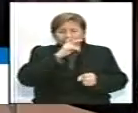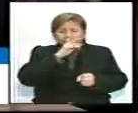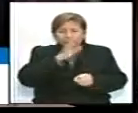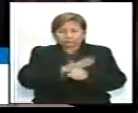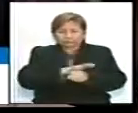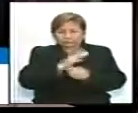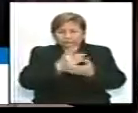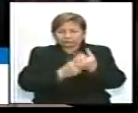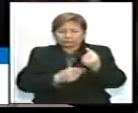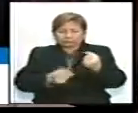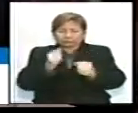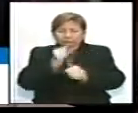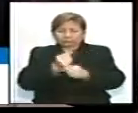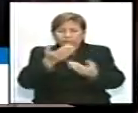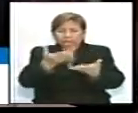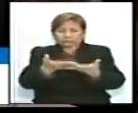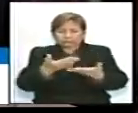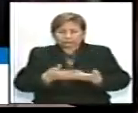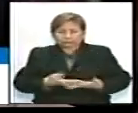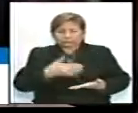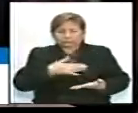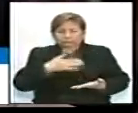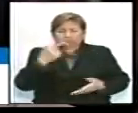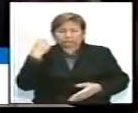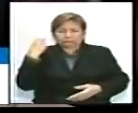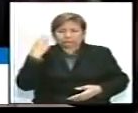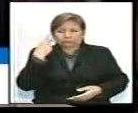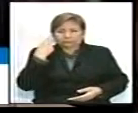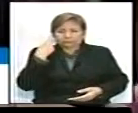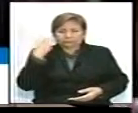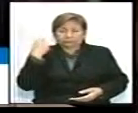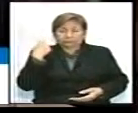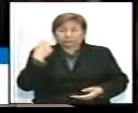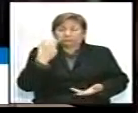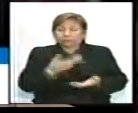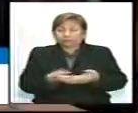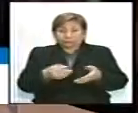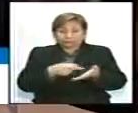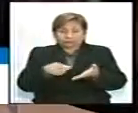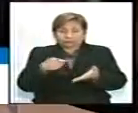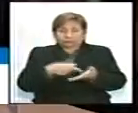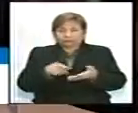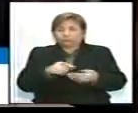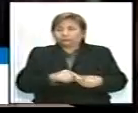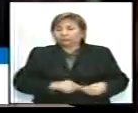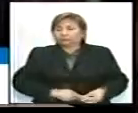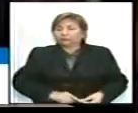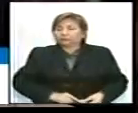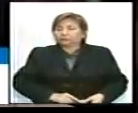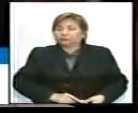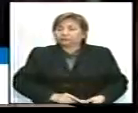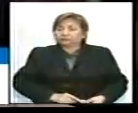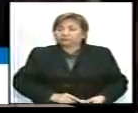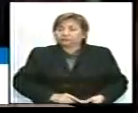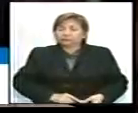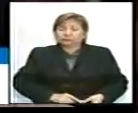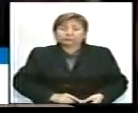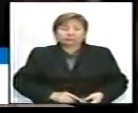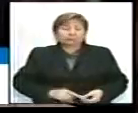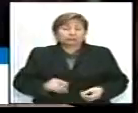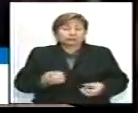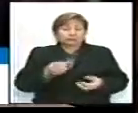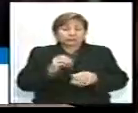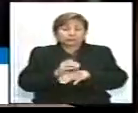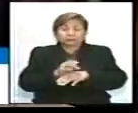la fiscal que ha recibido mi denuncia este viernes. Sé que inmediatamente ha ordenado recibir las declaraciones,